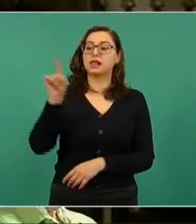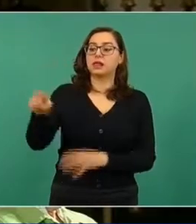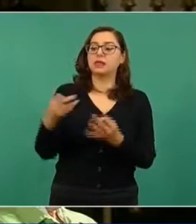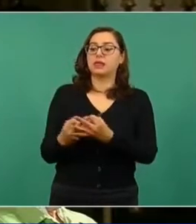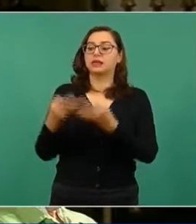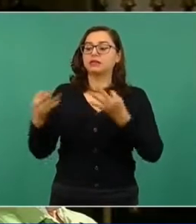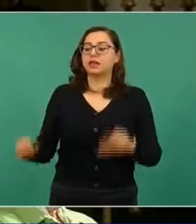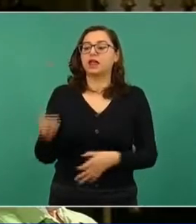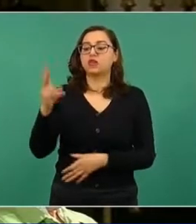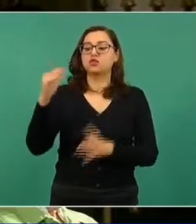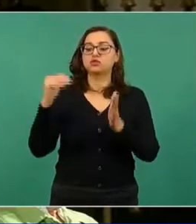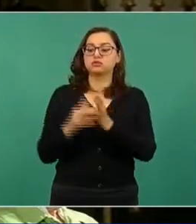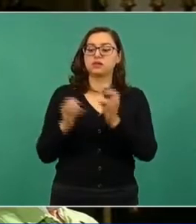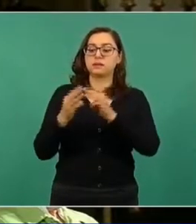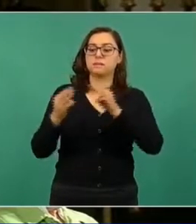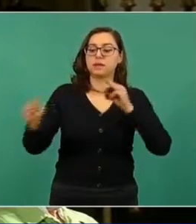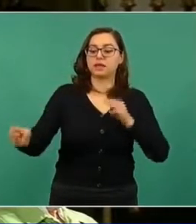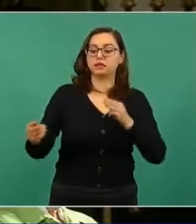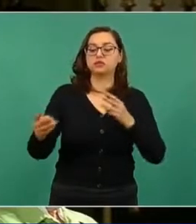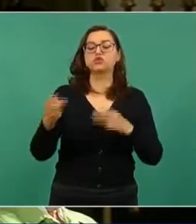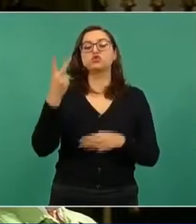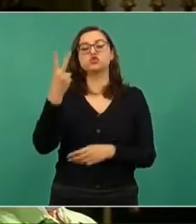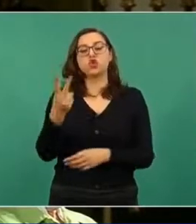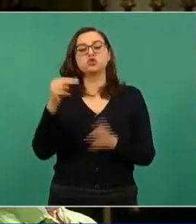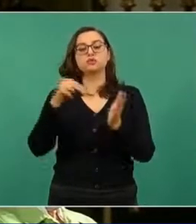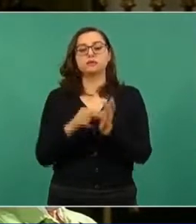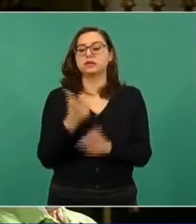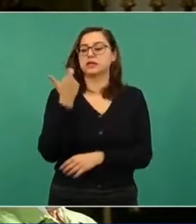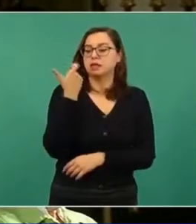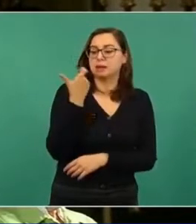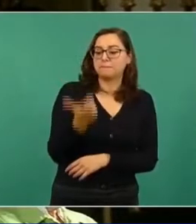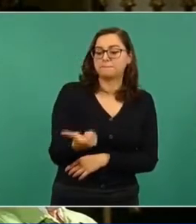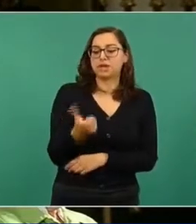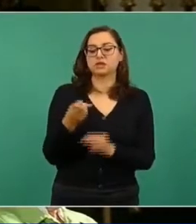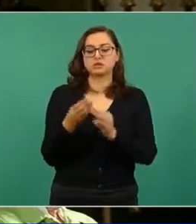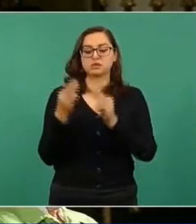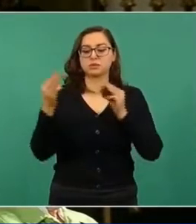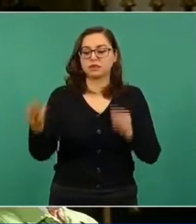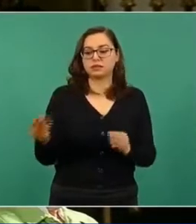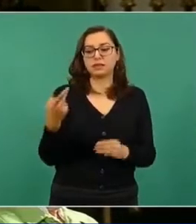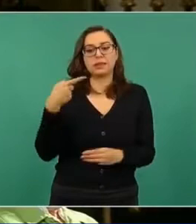cuadrado. Solo con anexarlo a su residencia, ese terreno ya vale 5 veces más.